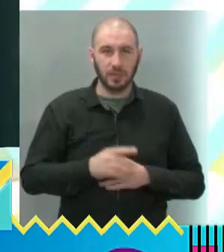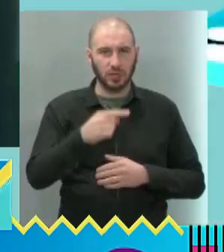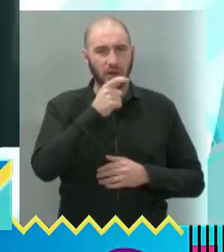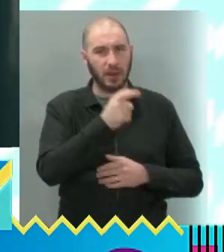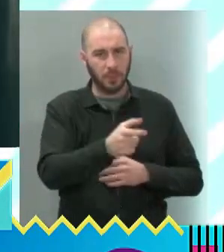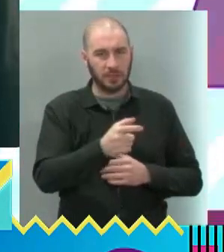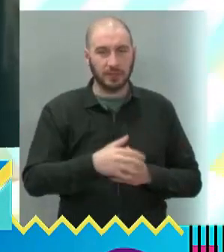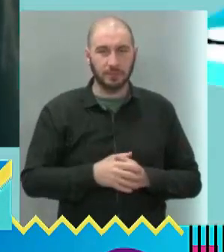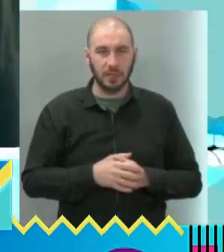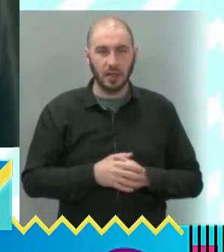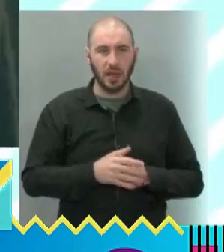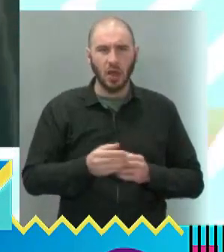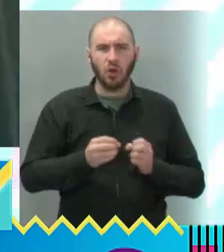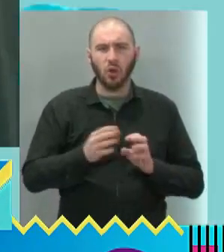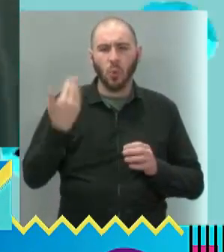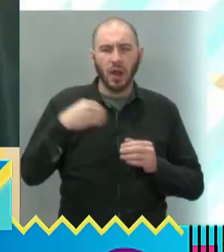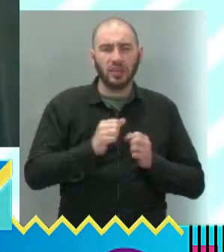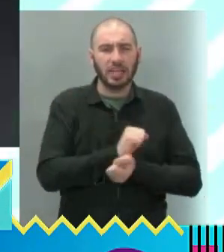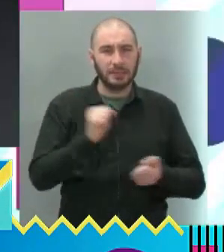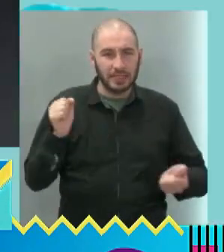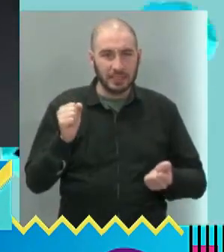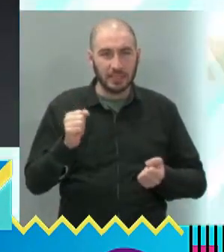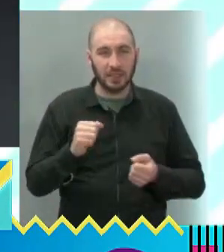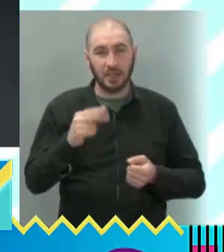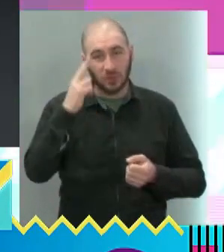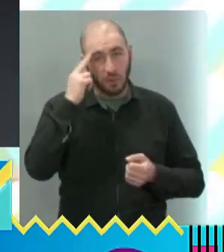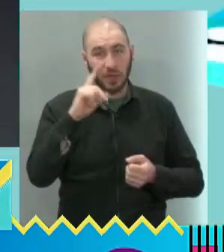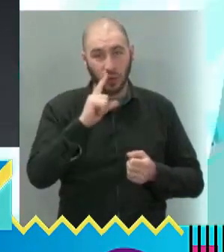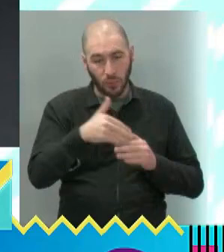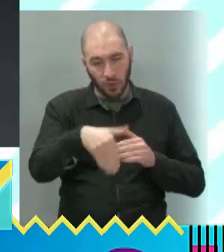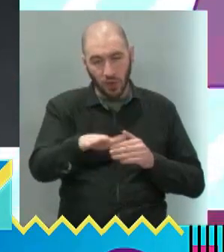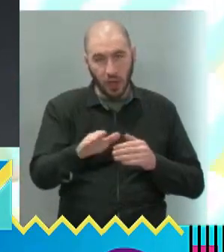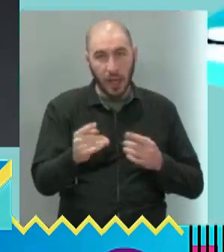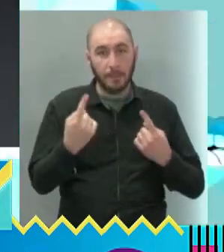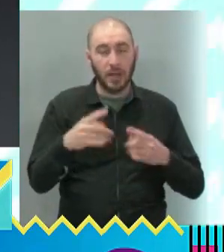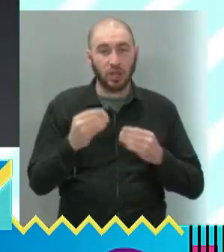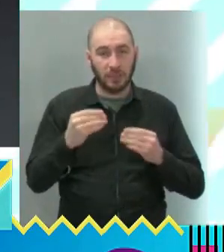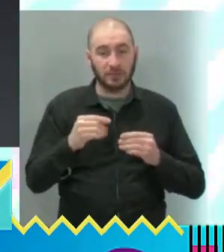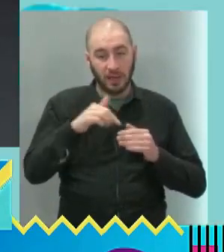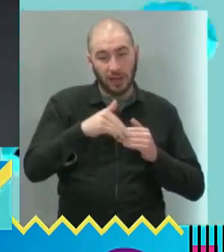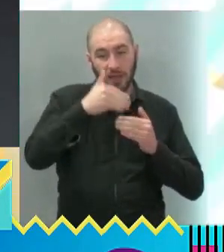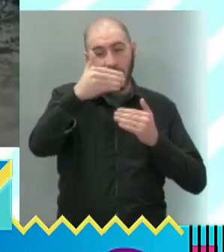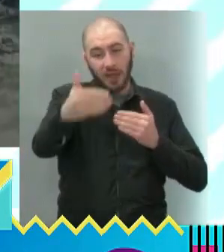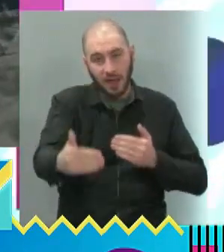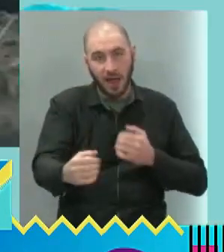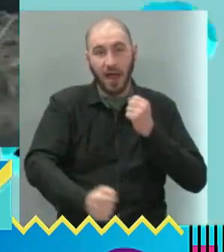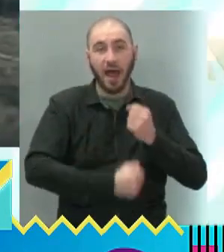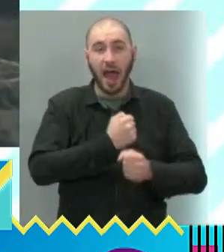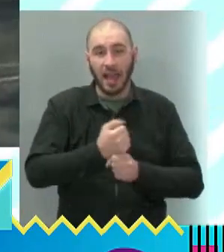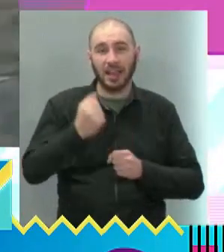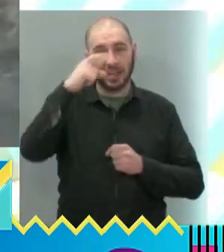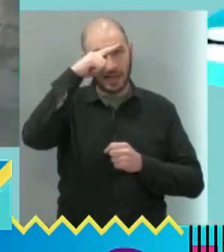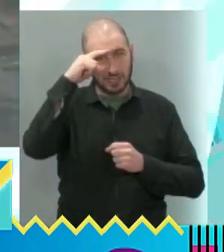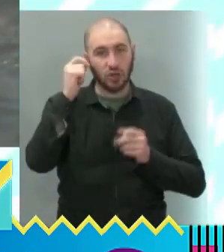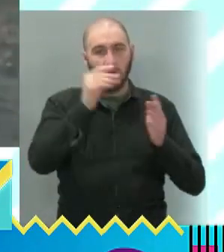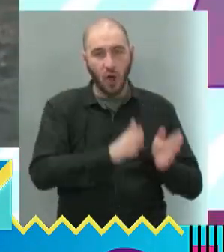pregunta, Carolina, ¿desde cuándo fuimos independientes? Y del 9 de julio. Pero lo que pasa es que de ahí a que nos constituimos en una